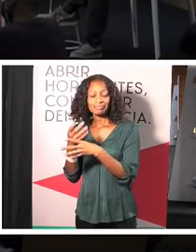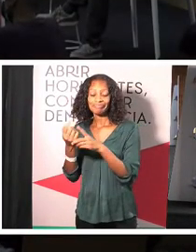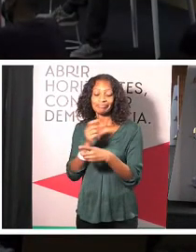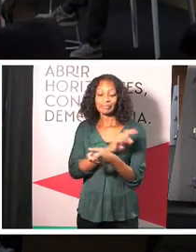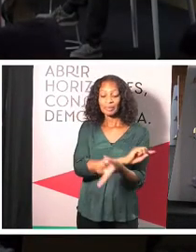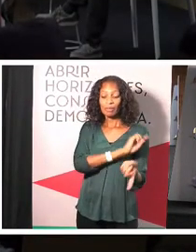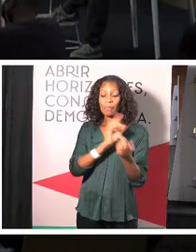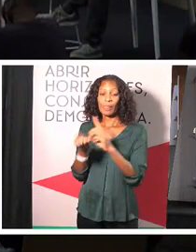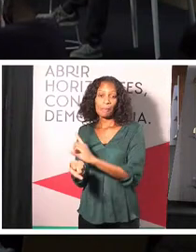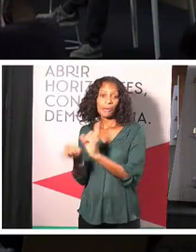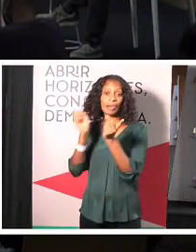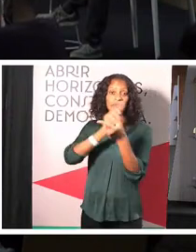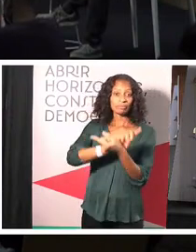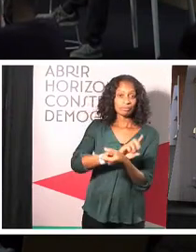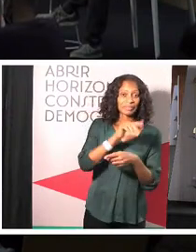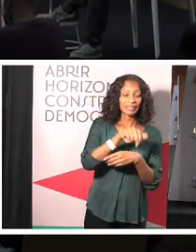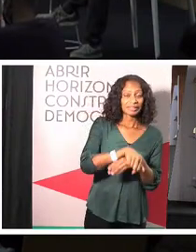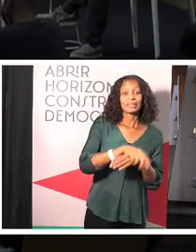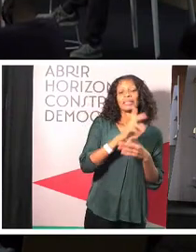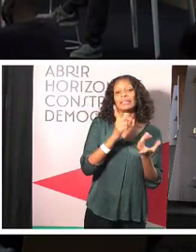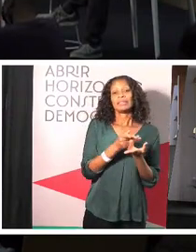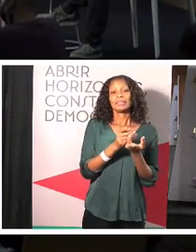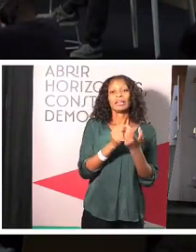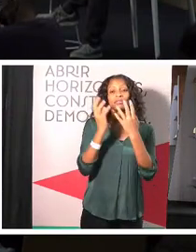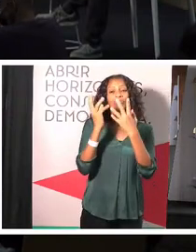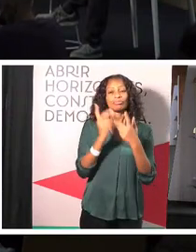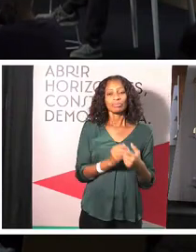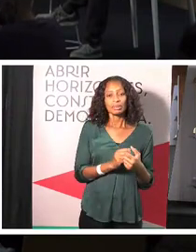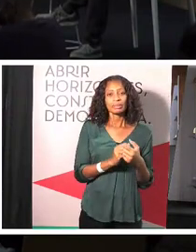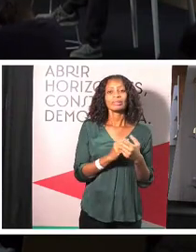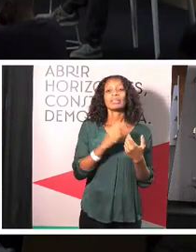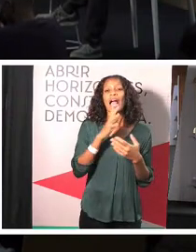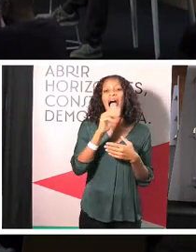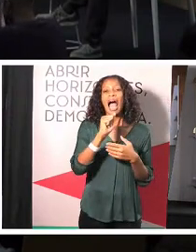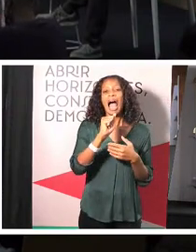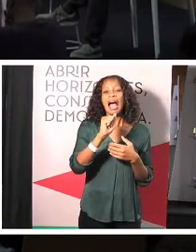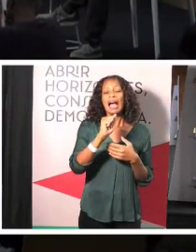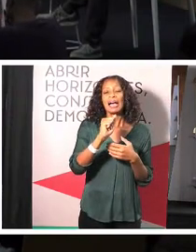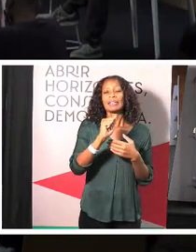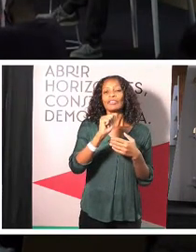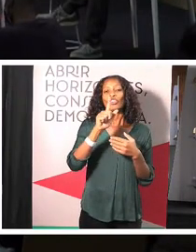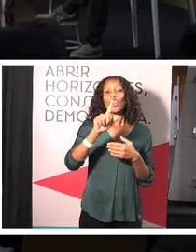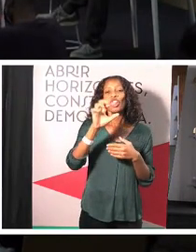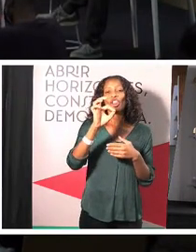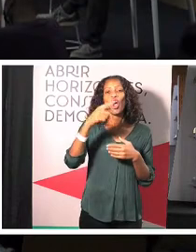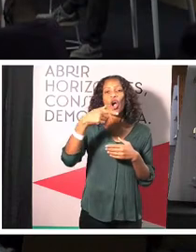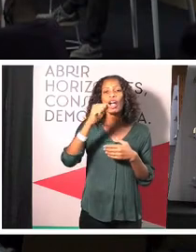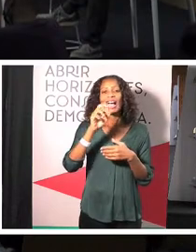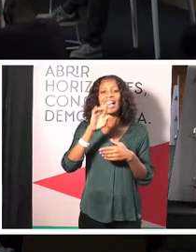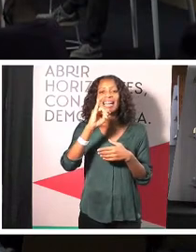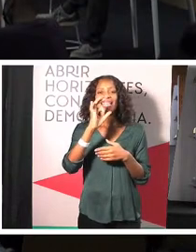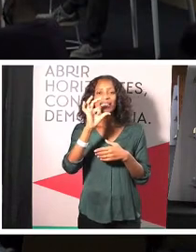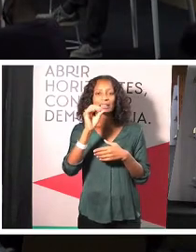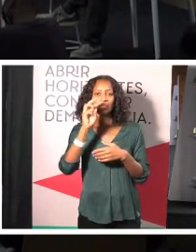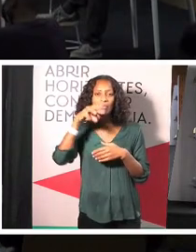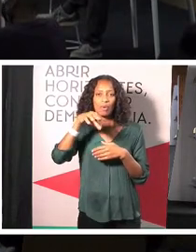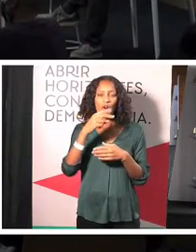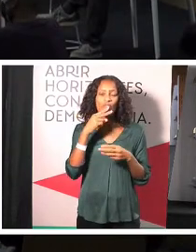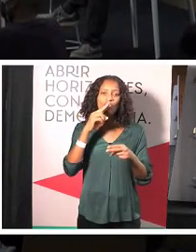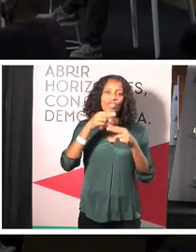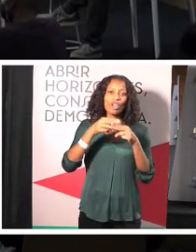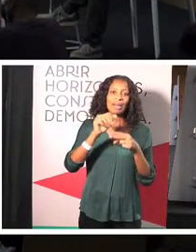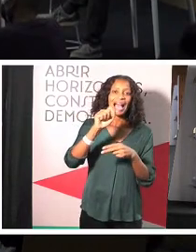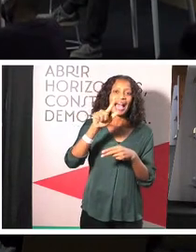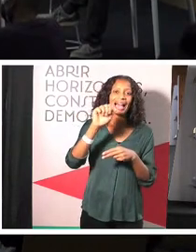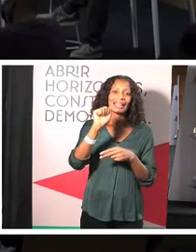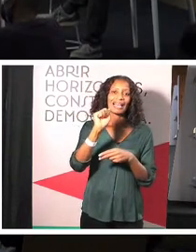por un algoritmo que se llama Aladdin, que es el que te garantiza si tú eres viable en tu vida o no lo eres. O sea, ya es un sistema que